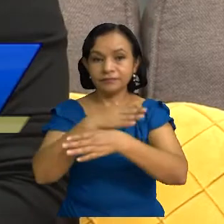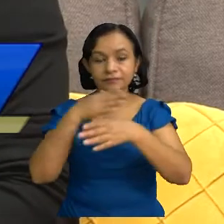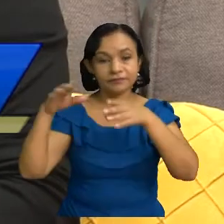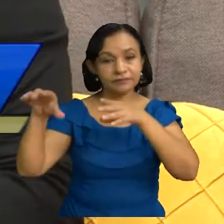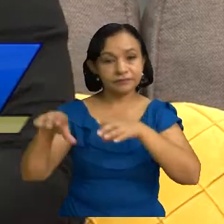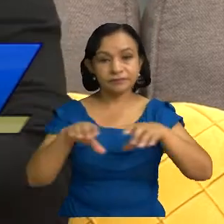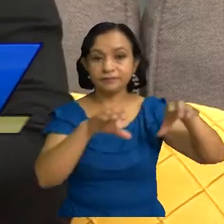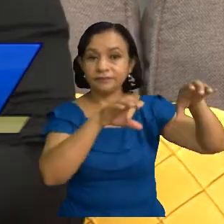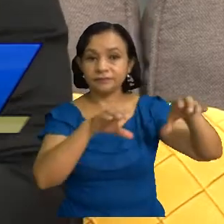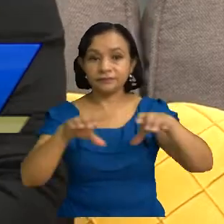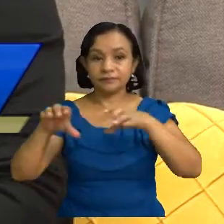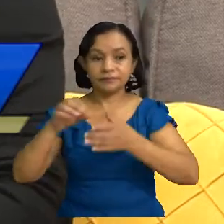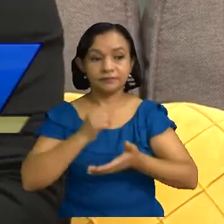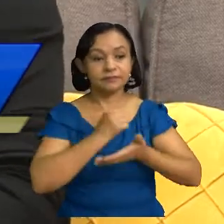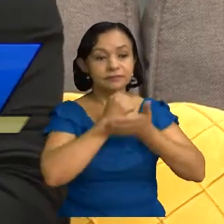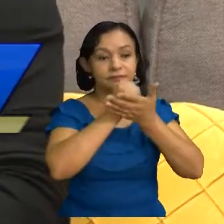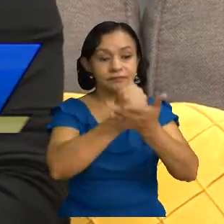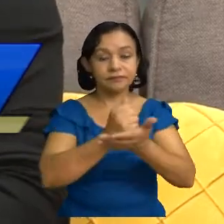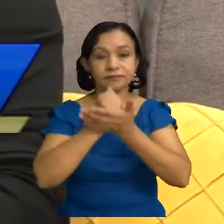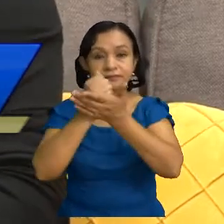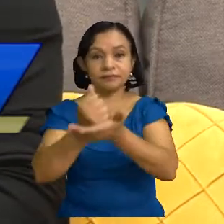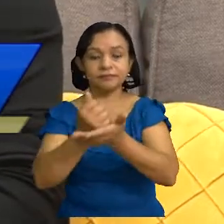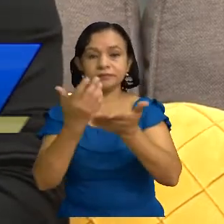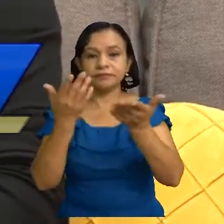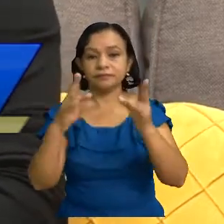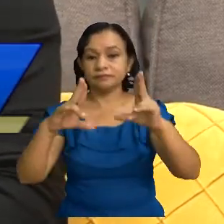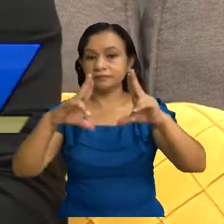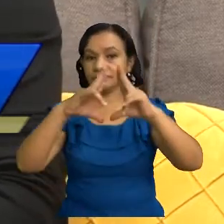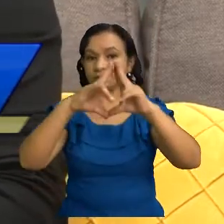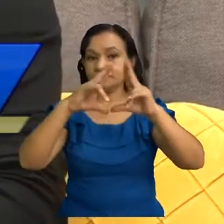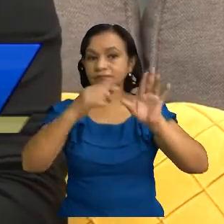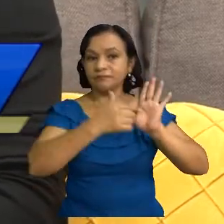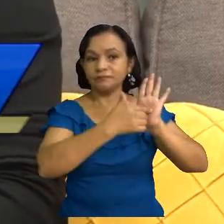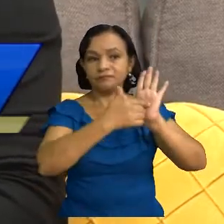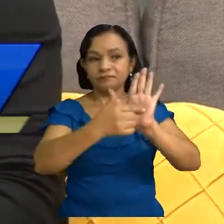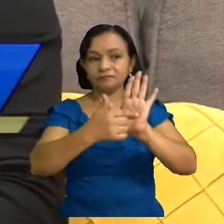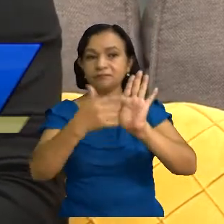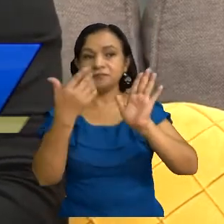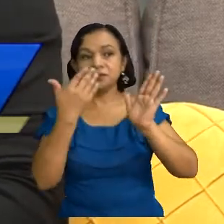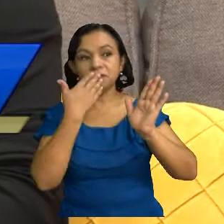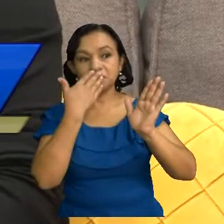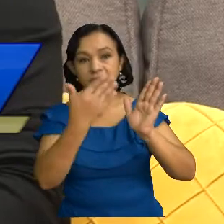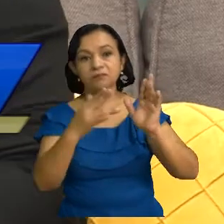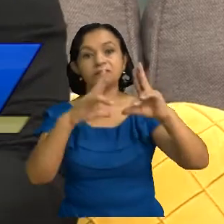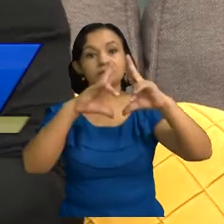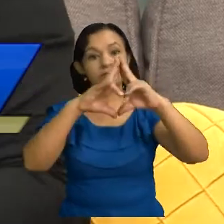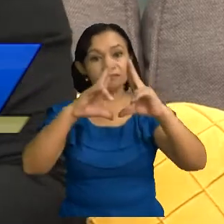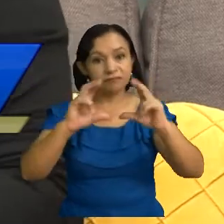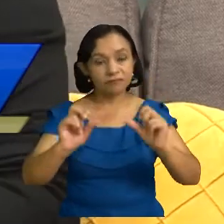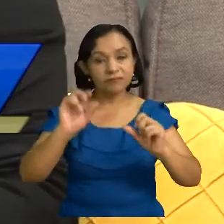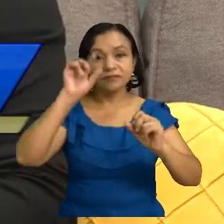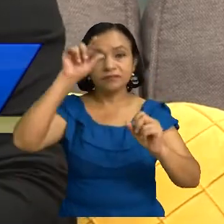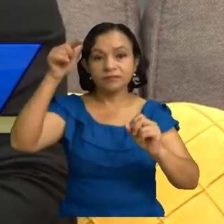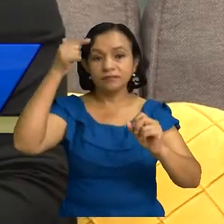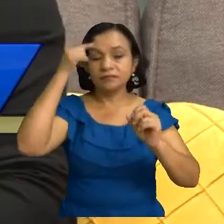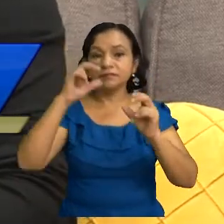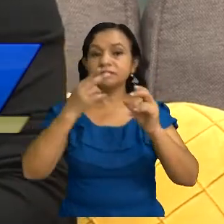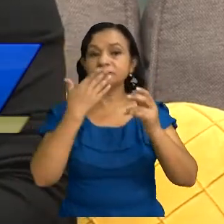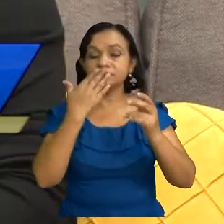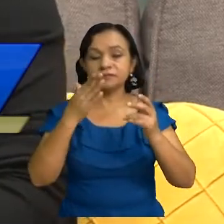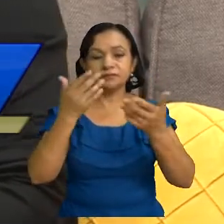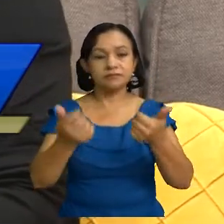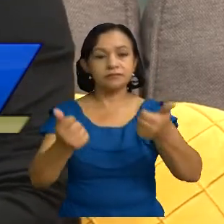común y que somos un ejemplo de país nuestro buen gobierno nuestro comandante un ejemplo para escribirse también a la declaratoria